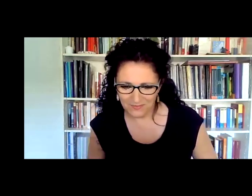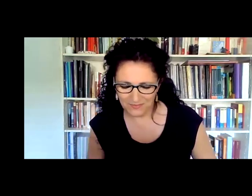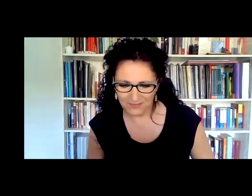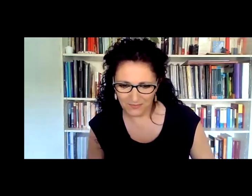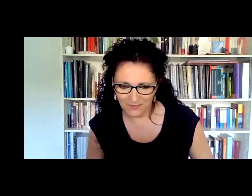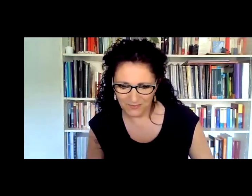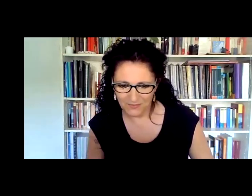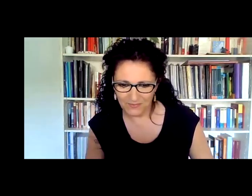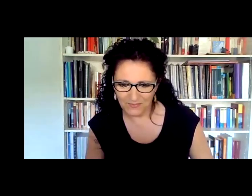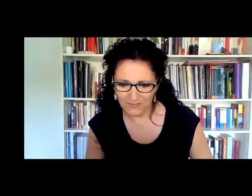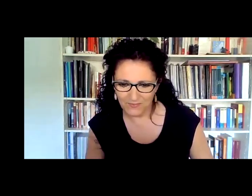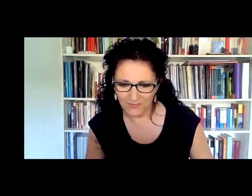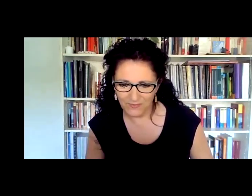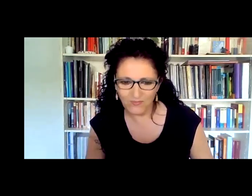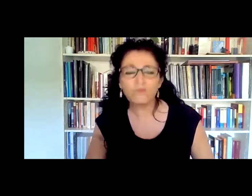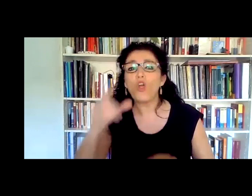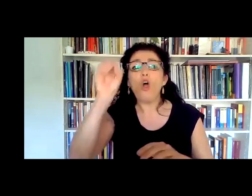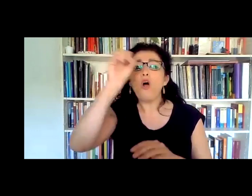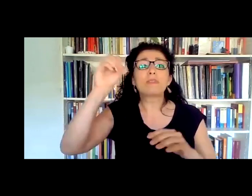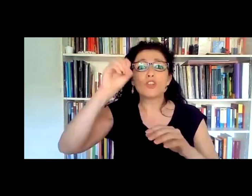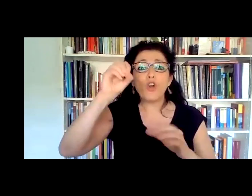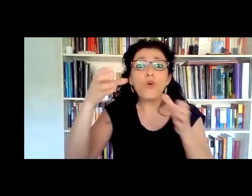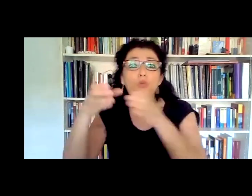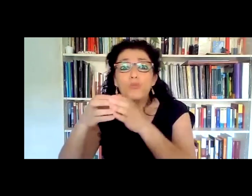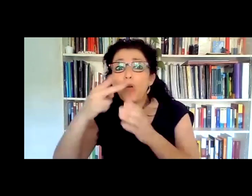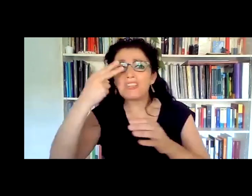de los centros educativos.